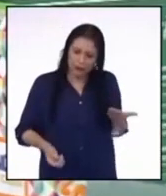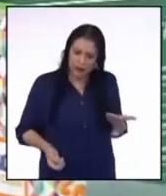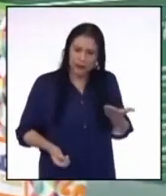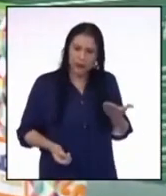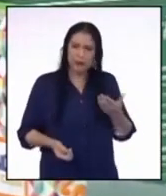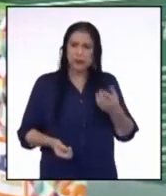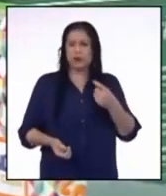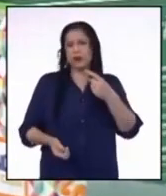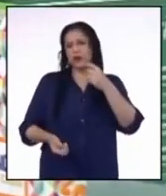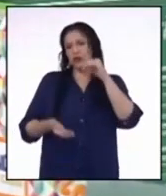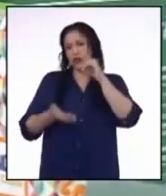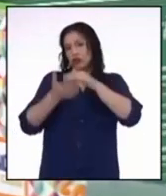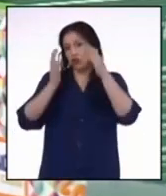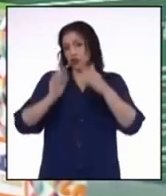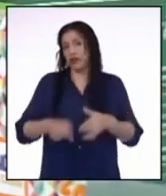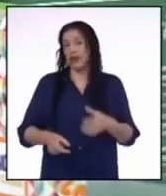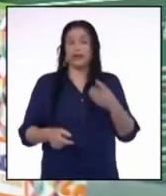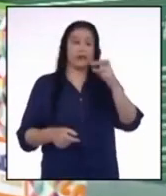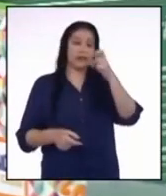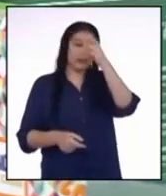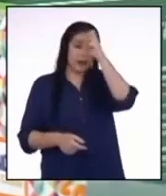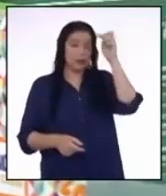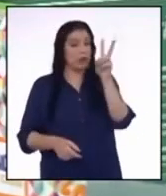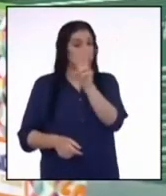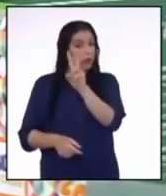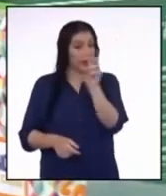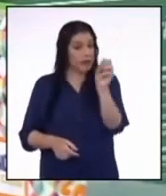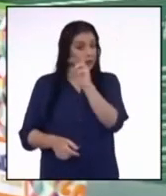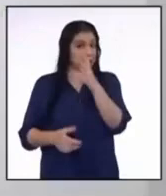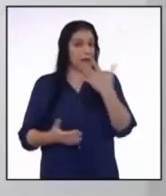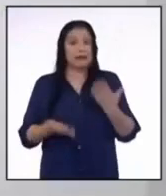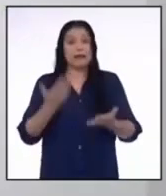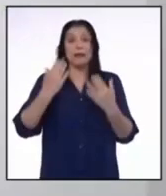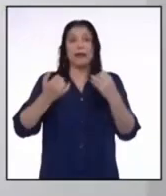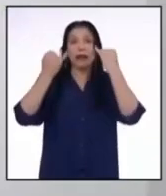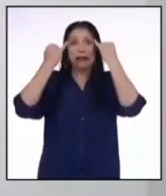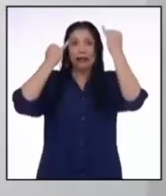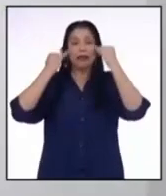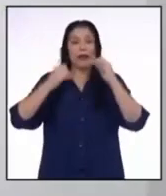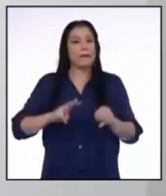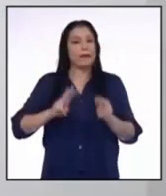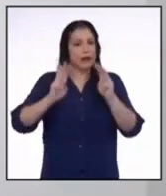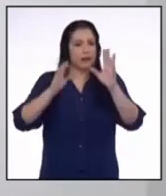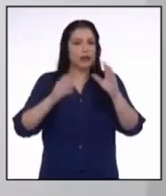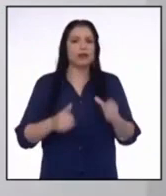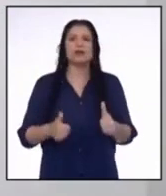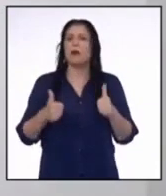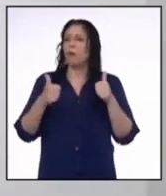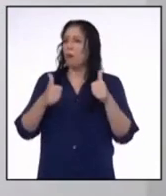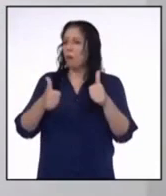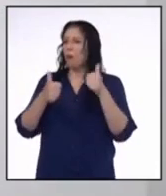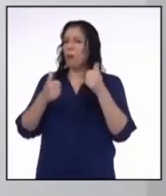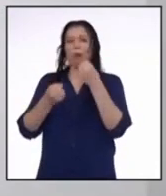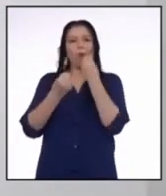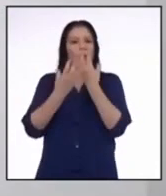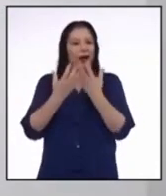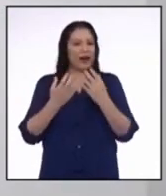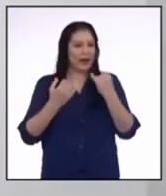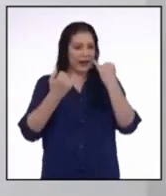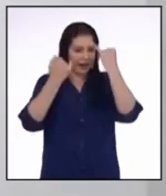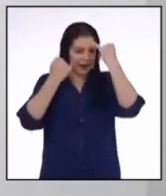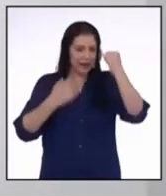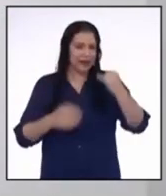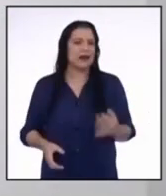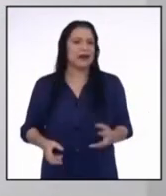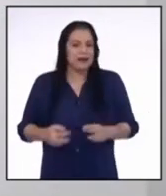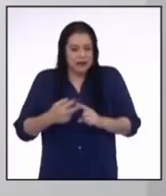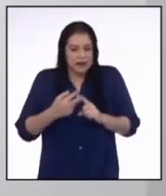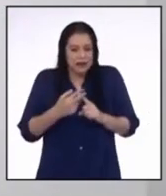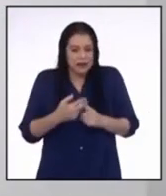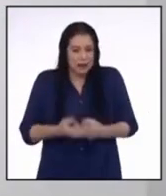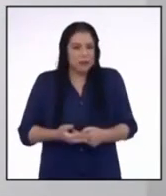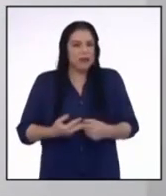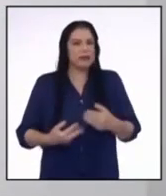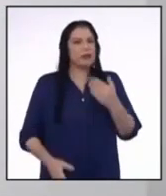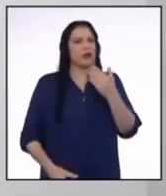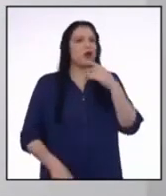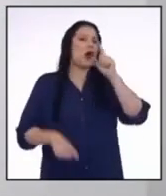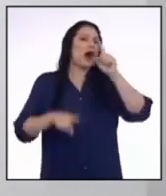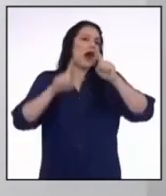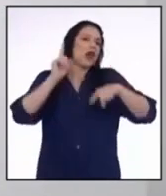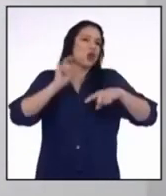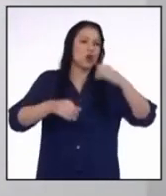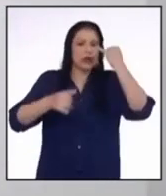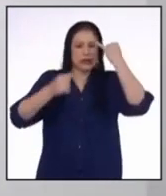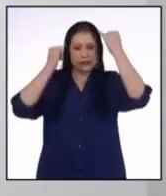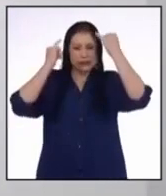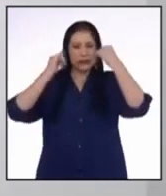la promo 2020. Estoy segura que tendrán ideas brillantes. Me parece buena idea. Empecemos con